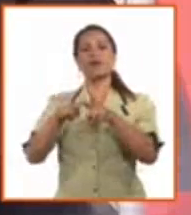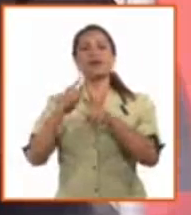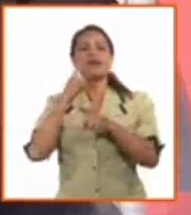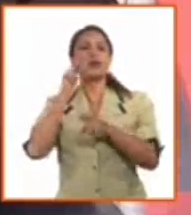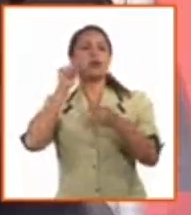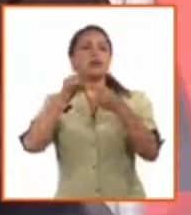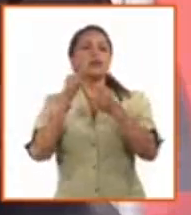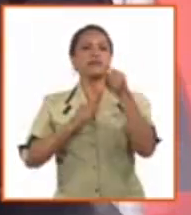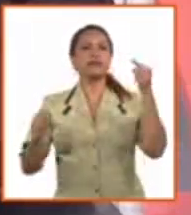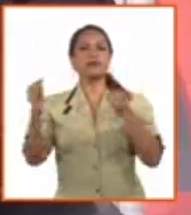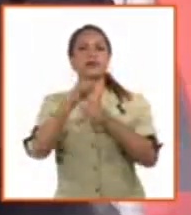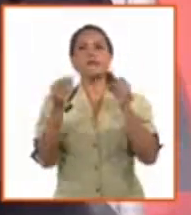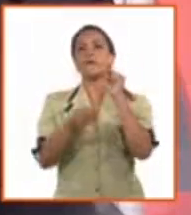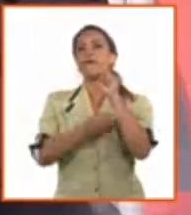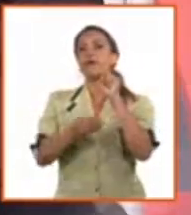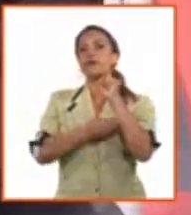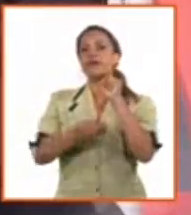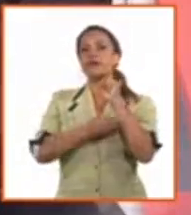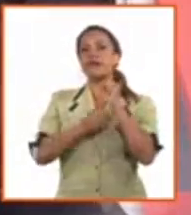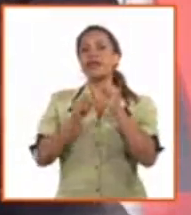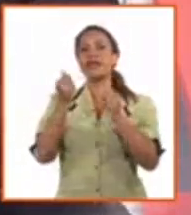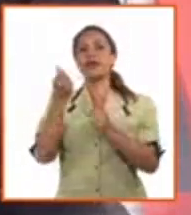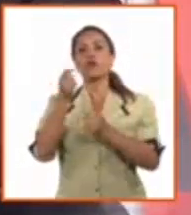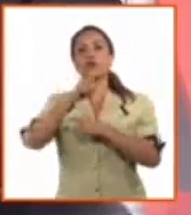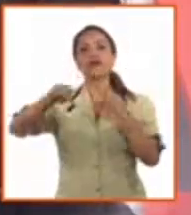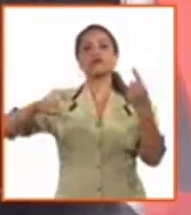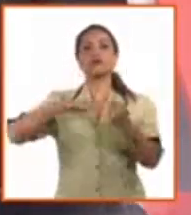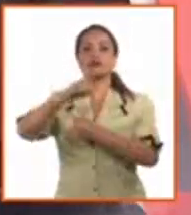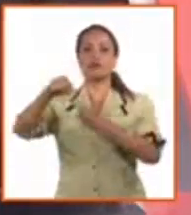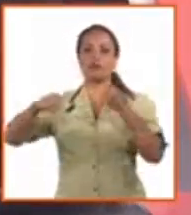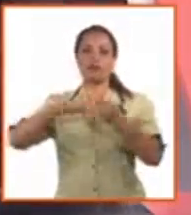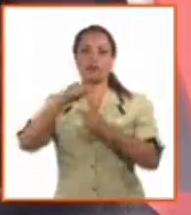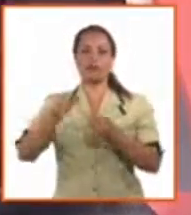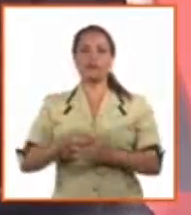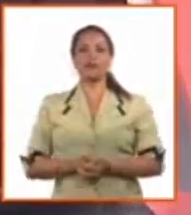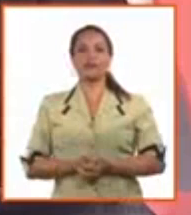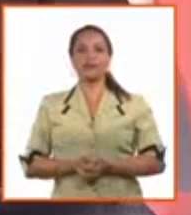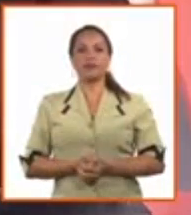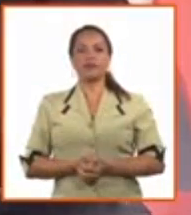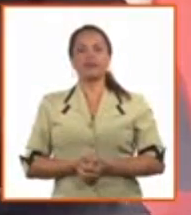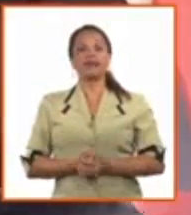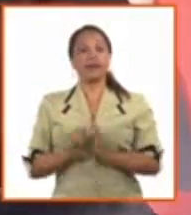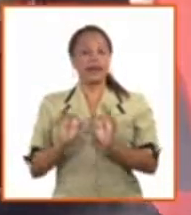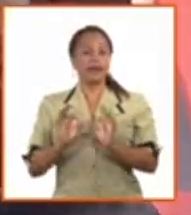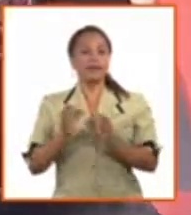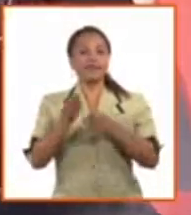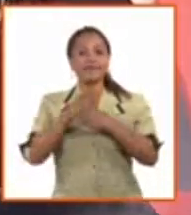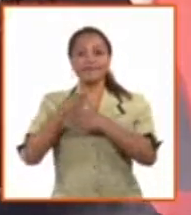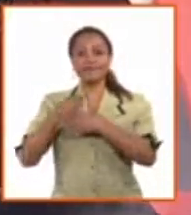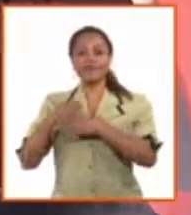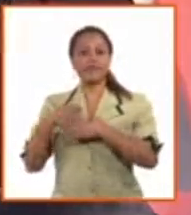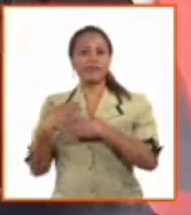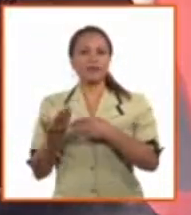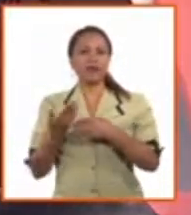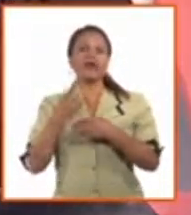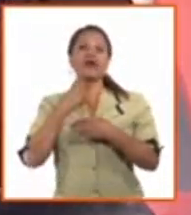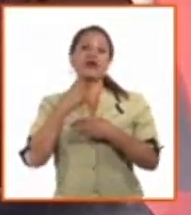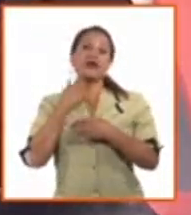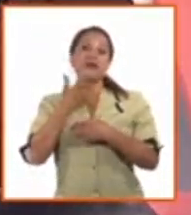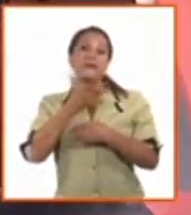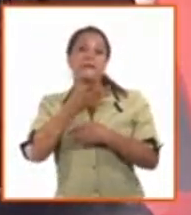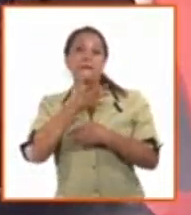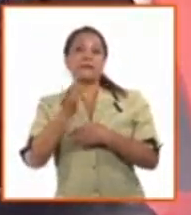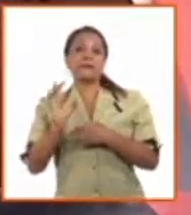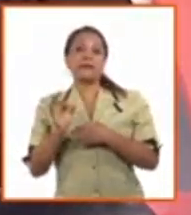que tiene como su tarea principal trabajar incluso potenciar la economía circular y eso son esos conceptos que puede desaparecer